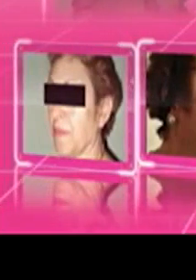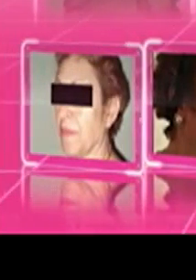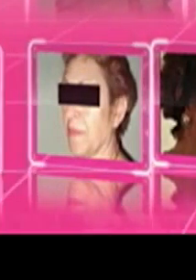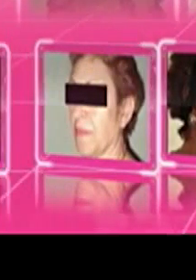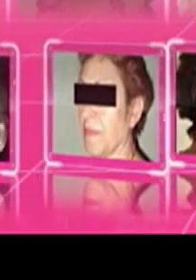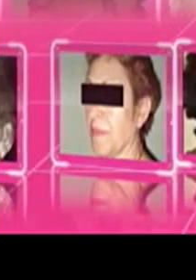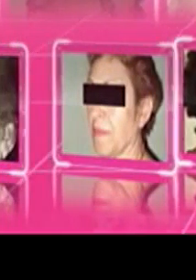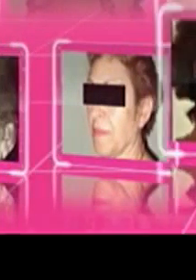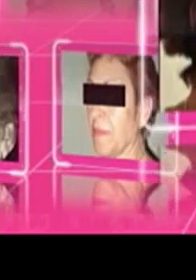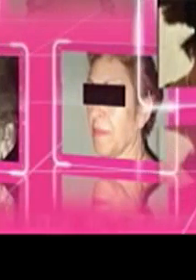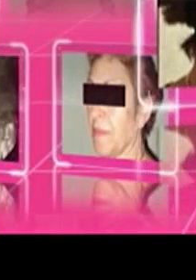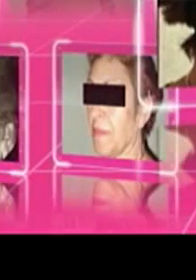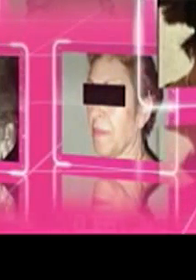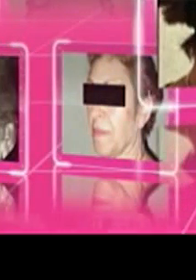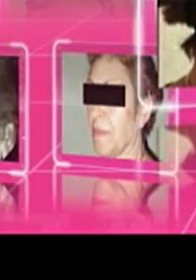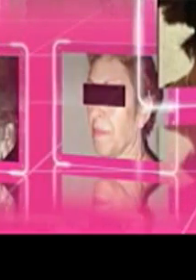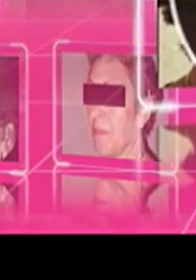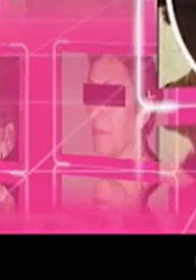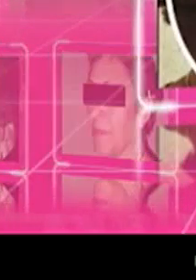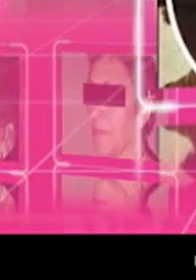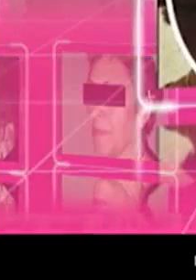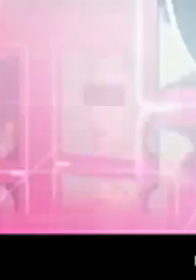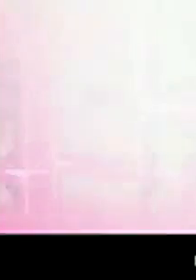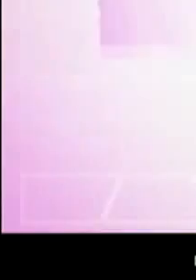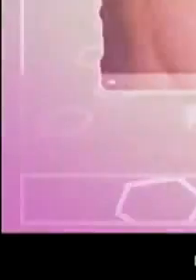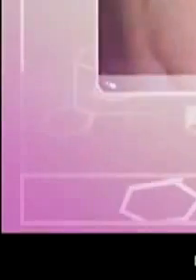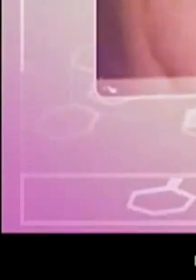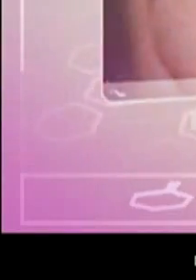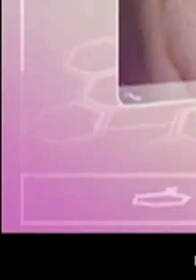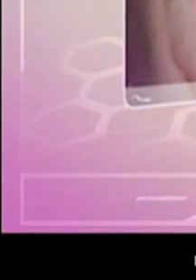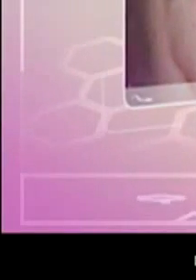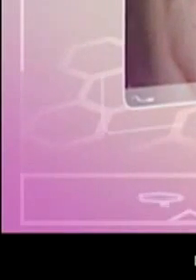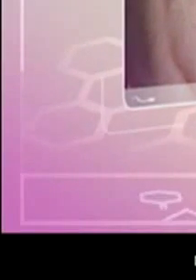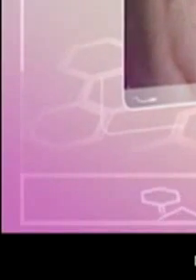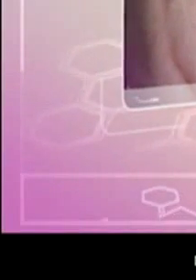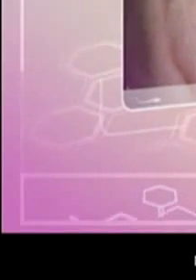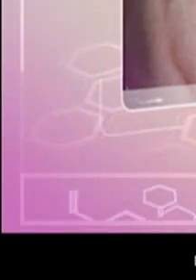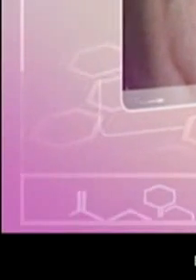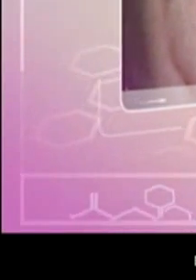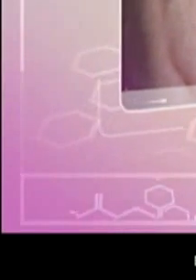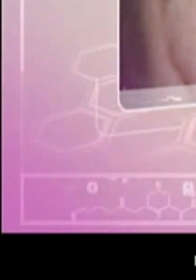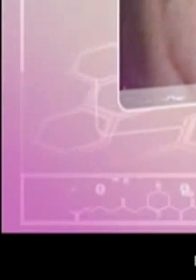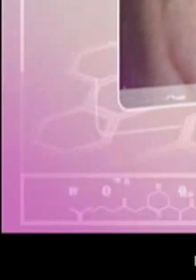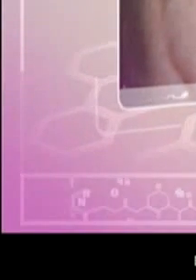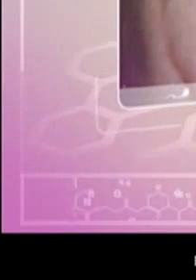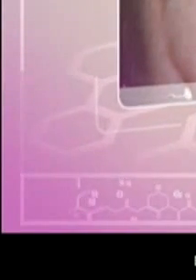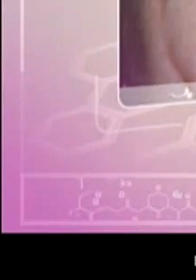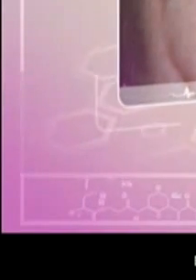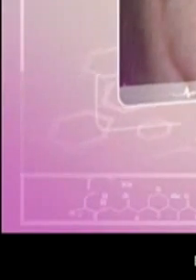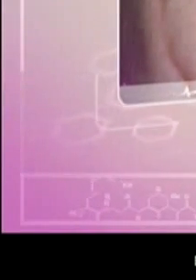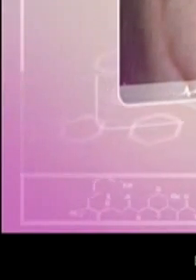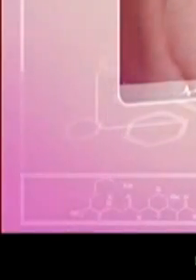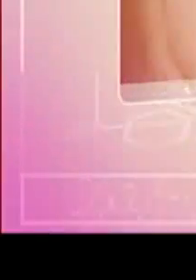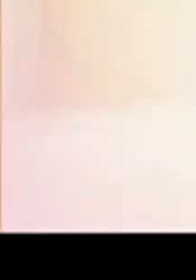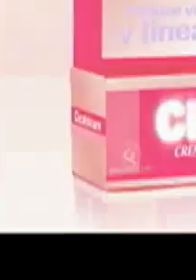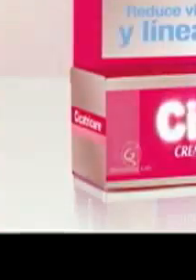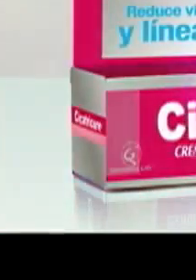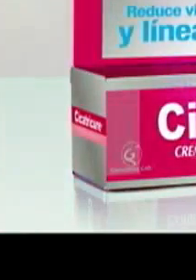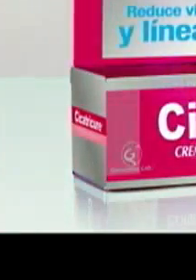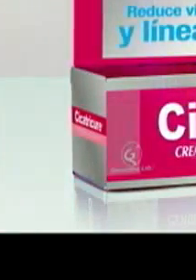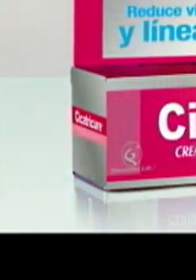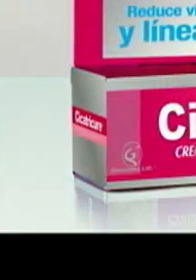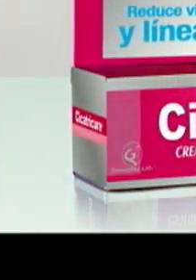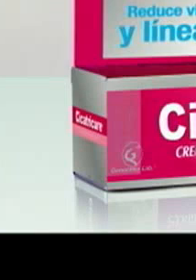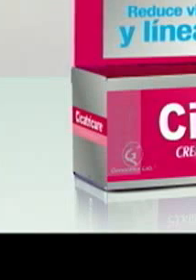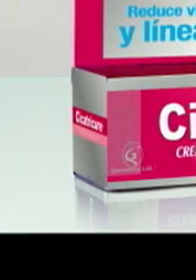las cicatrices, pero también es un gran producto para las arrugas. Pruébalas. Cicatricure, un accidente científico que puede cambiar